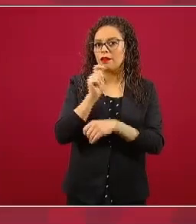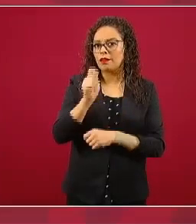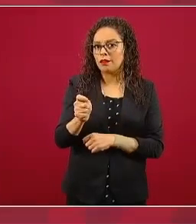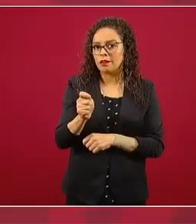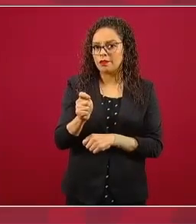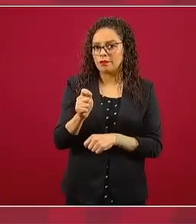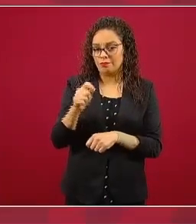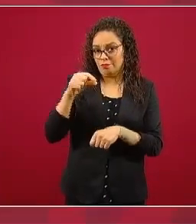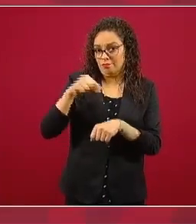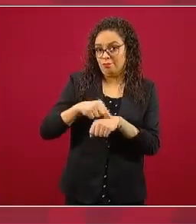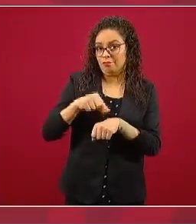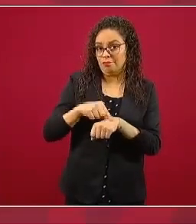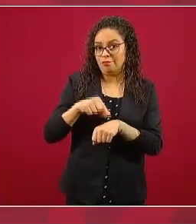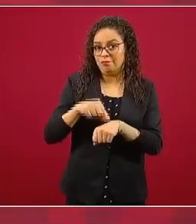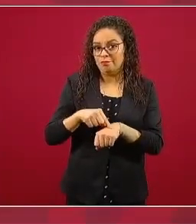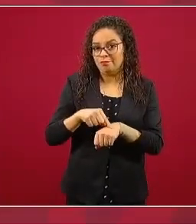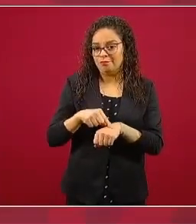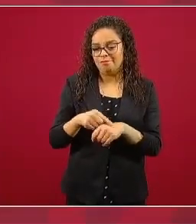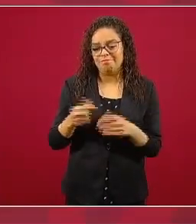porque